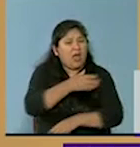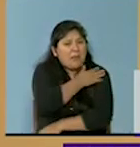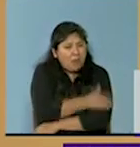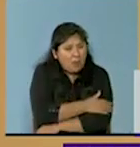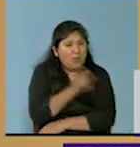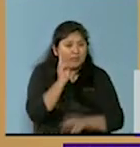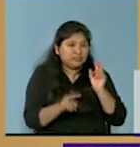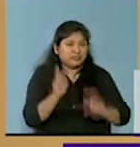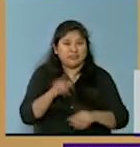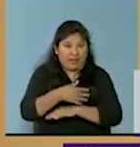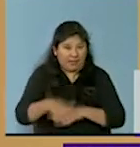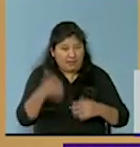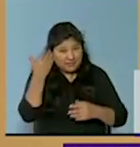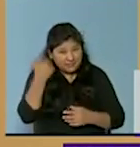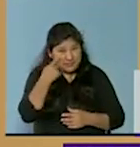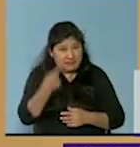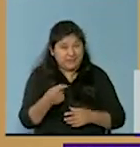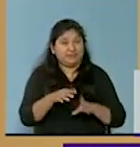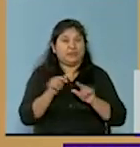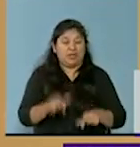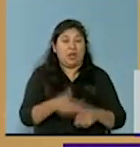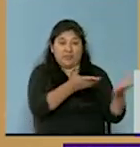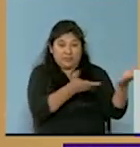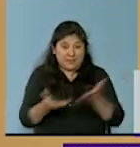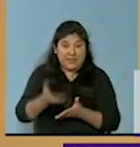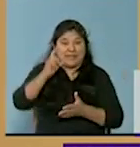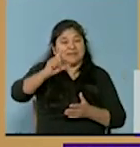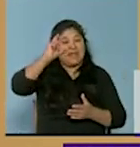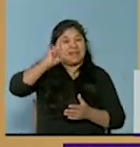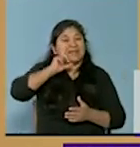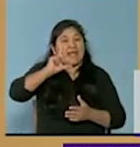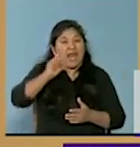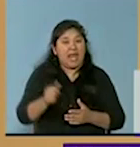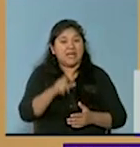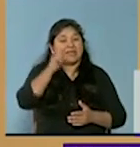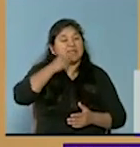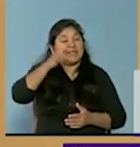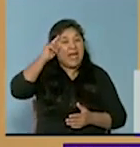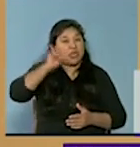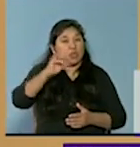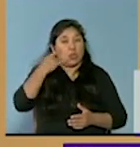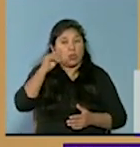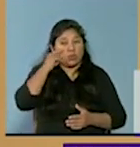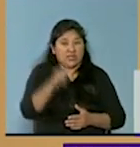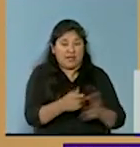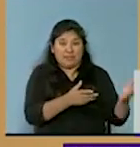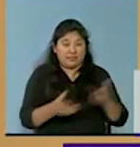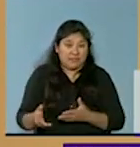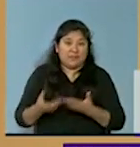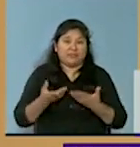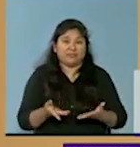la invitación siempre por el espacio muy agradecidos porque esto nos permite llegar a más gente y que más gente conozca qué es lo que hacemos